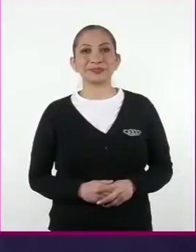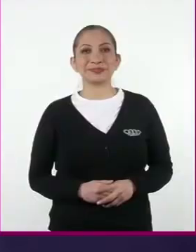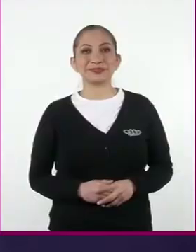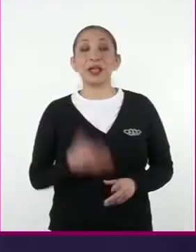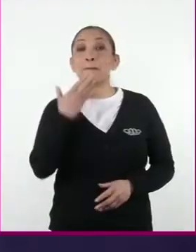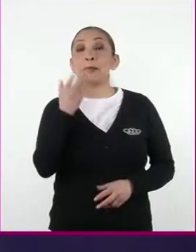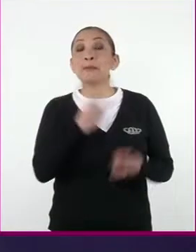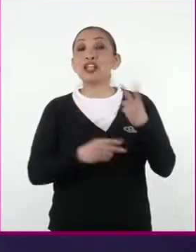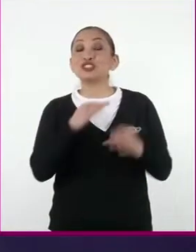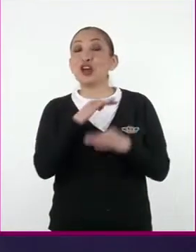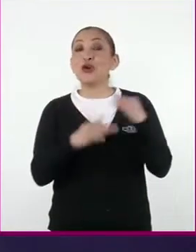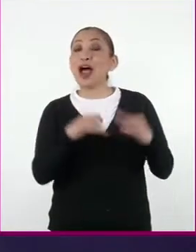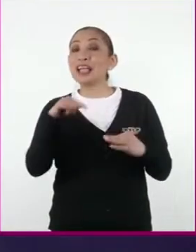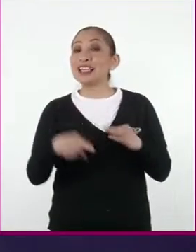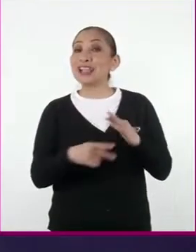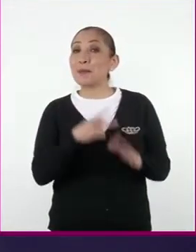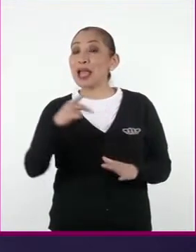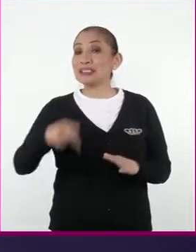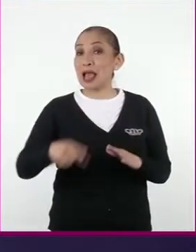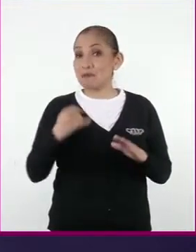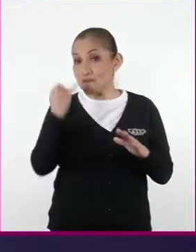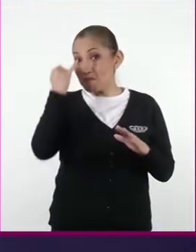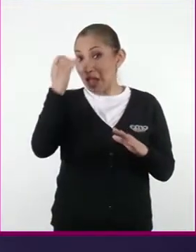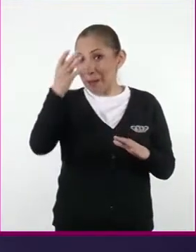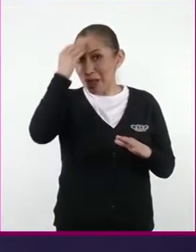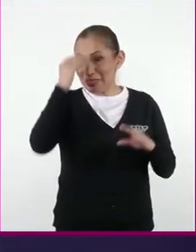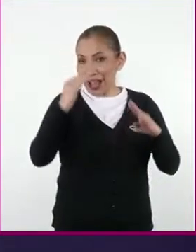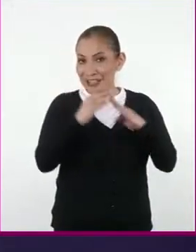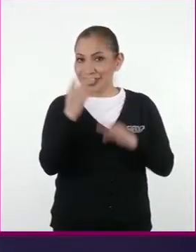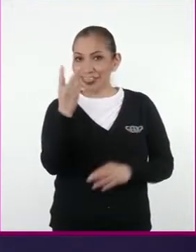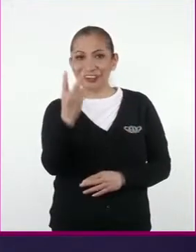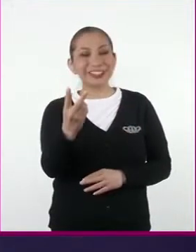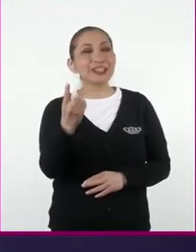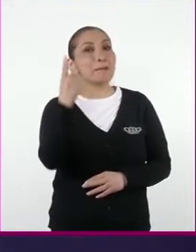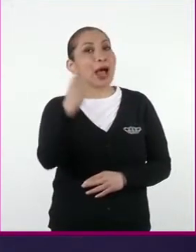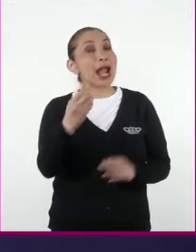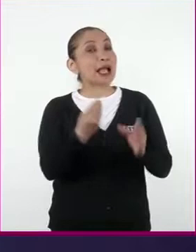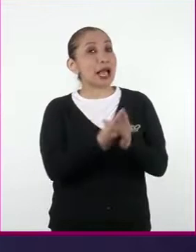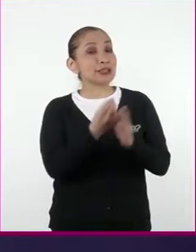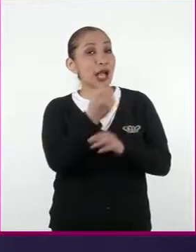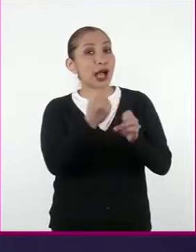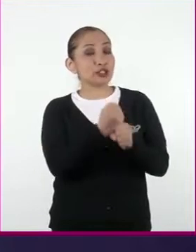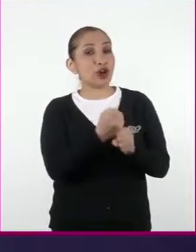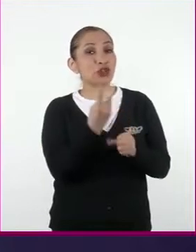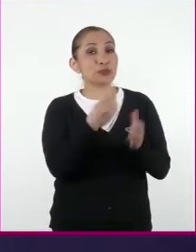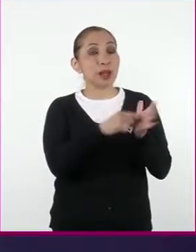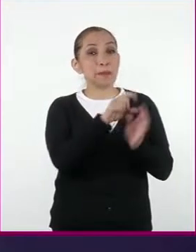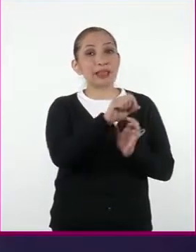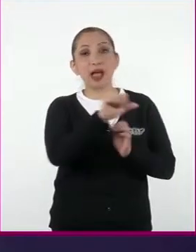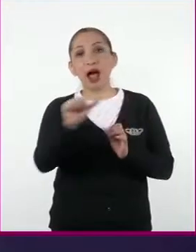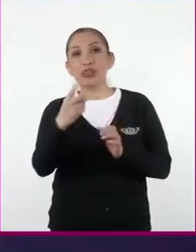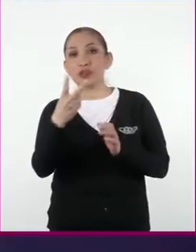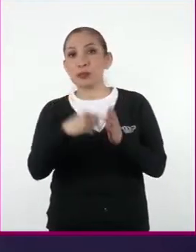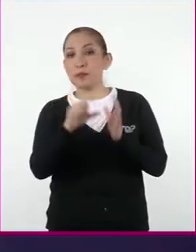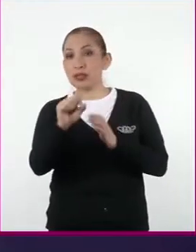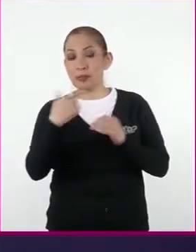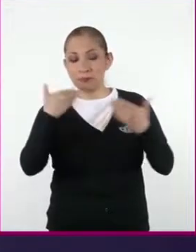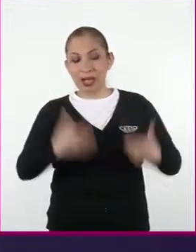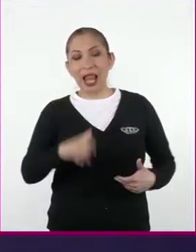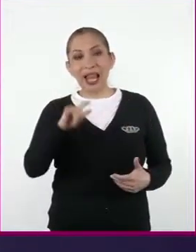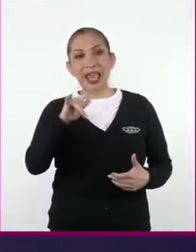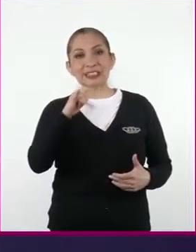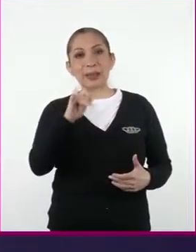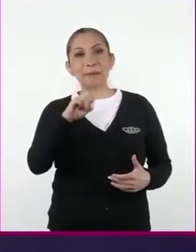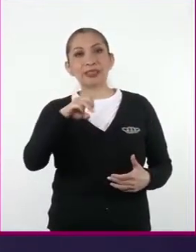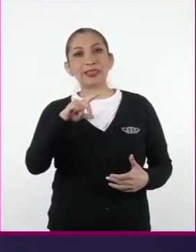Bienvenidas y bienvenidos a esta emisión de la estrategia Aprende en Casa 2 para el ciclo escolar 2020-2021. Yo soy Leslie Mendívil